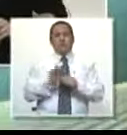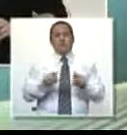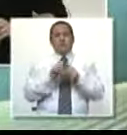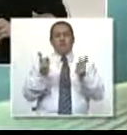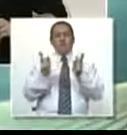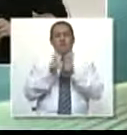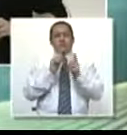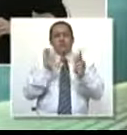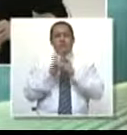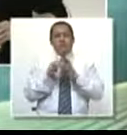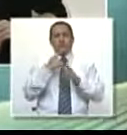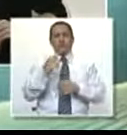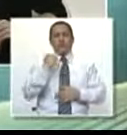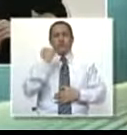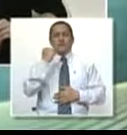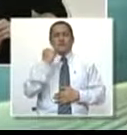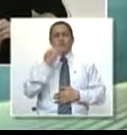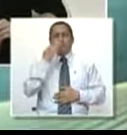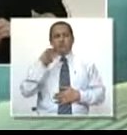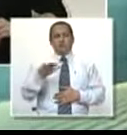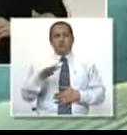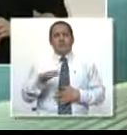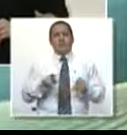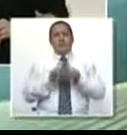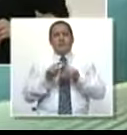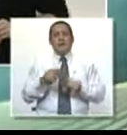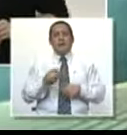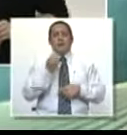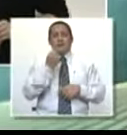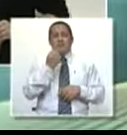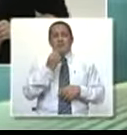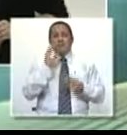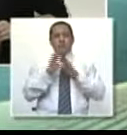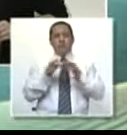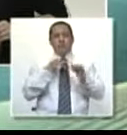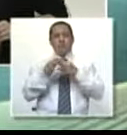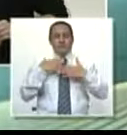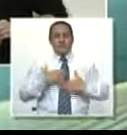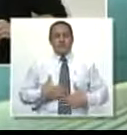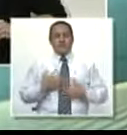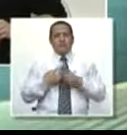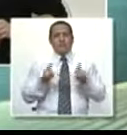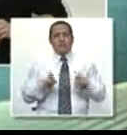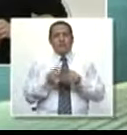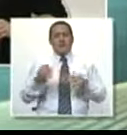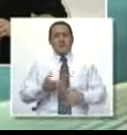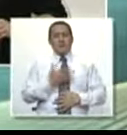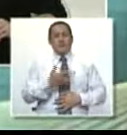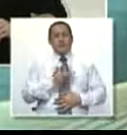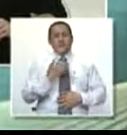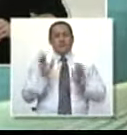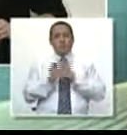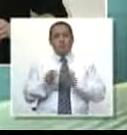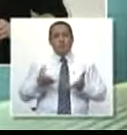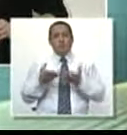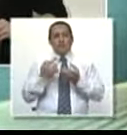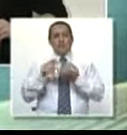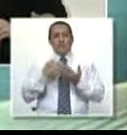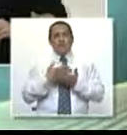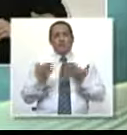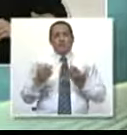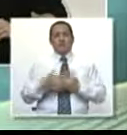escueta simplemente de los los derechos del niño no hay que alimentarlos digamos Físicamente pero también emocionalmente o sea cubrir esos otros